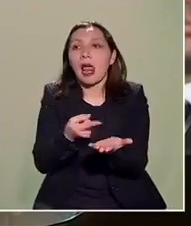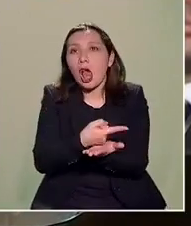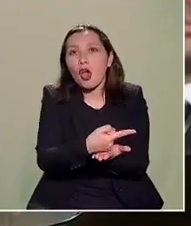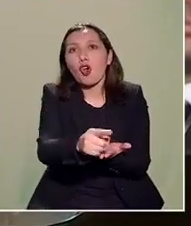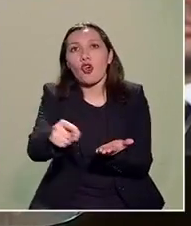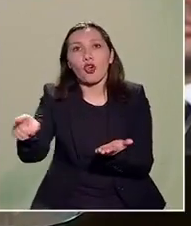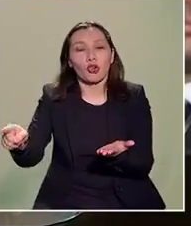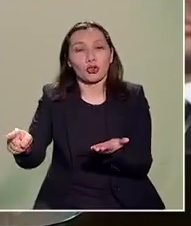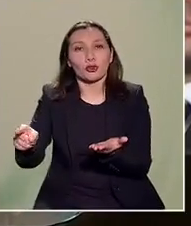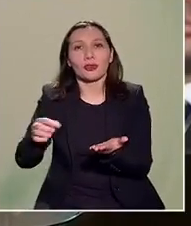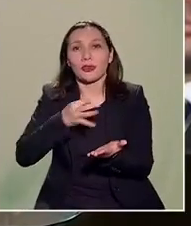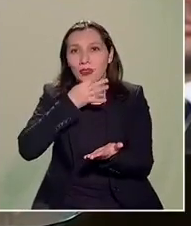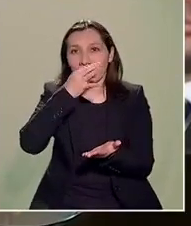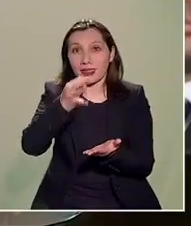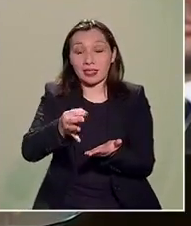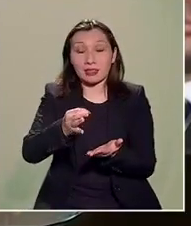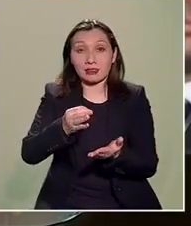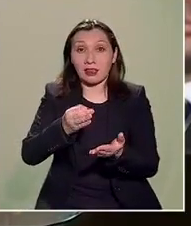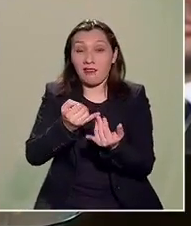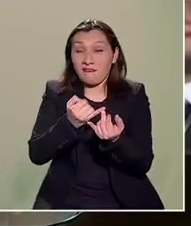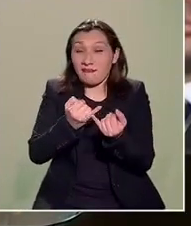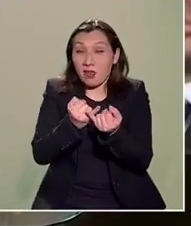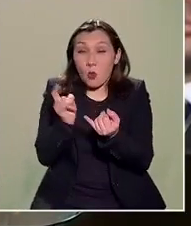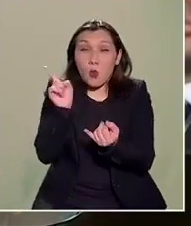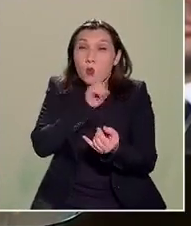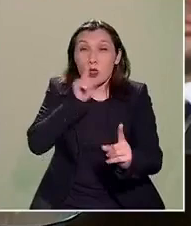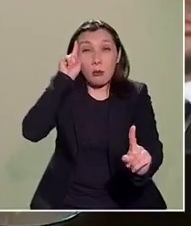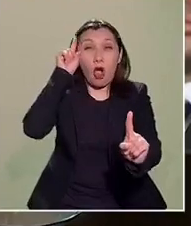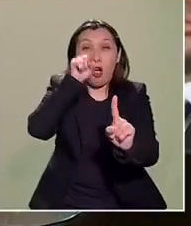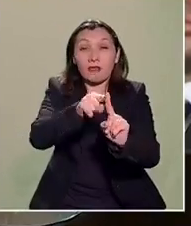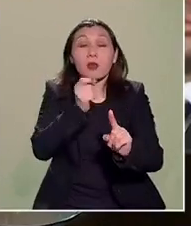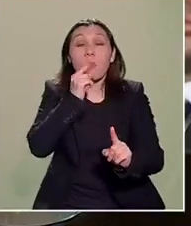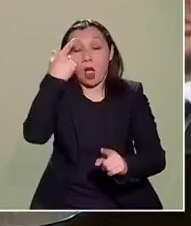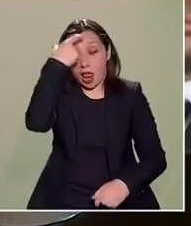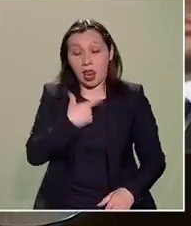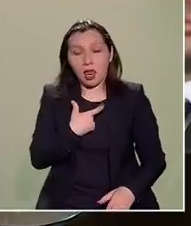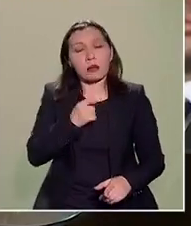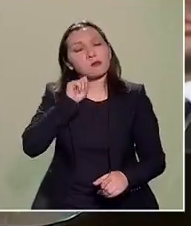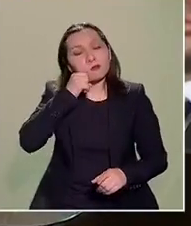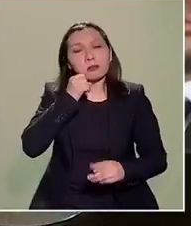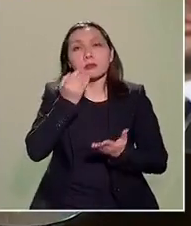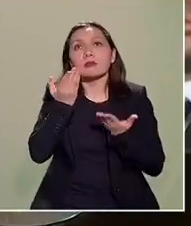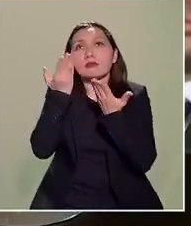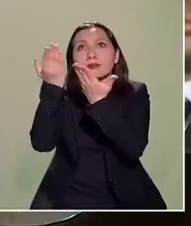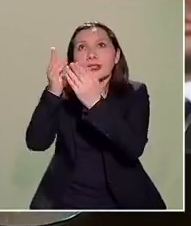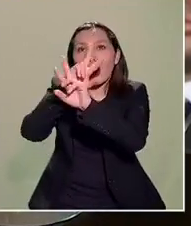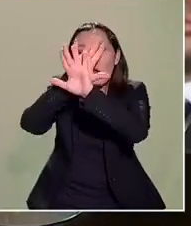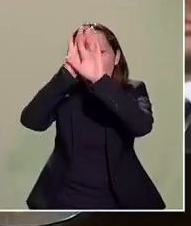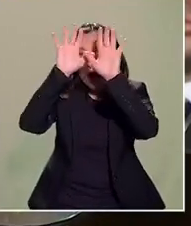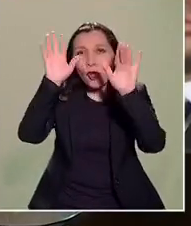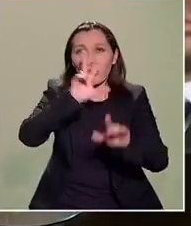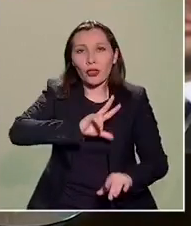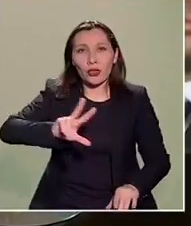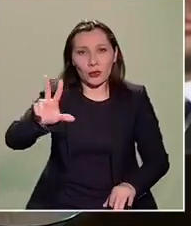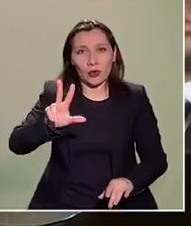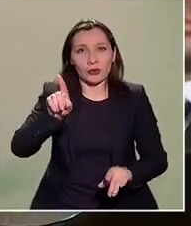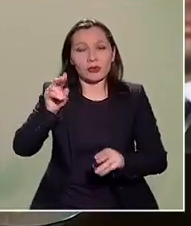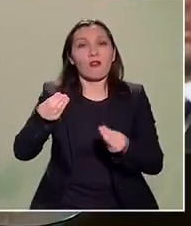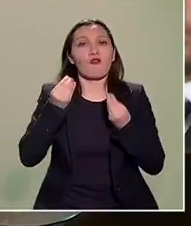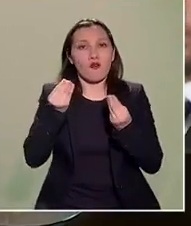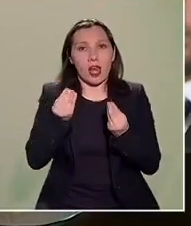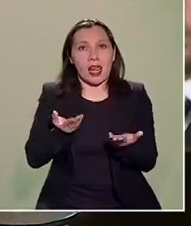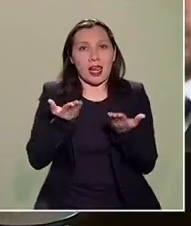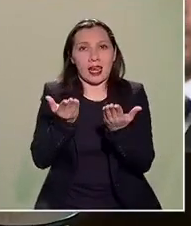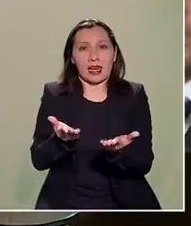se señala que el fin último del hombre y glorificar a dios que está en los cielos y ser un beneficio